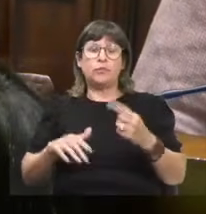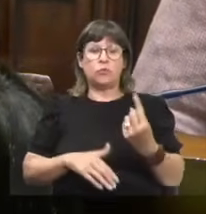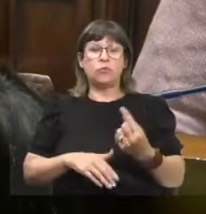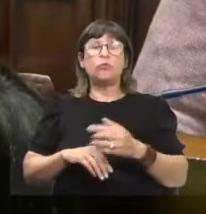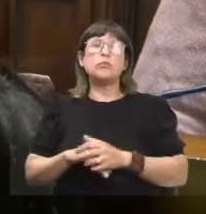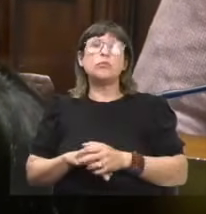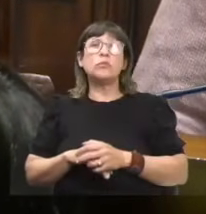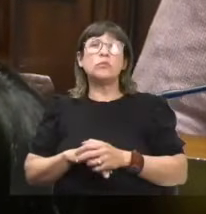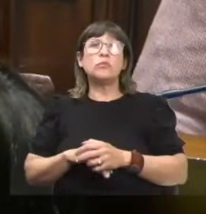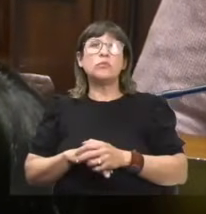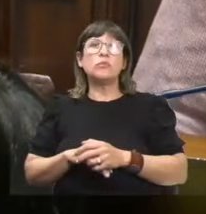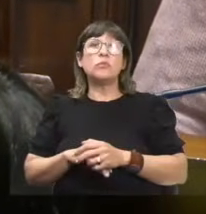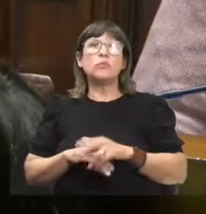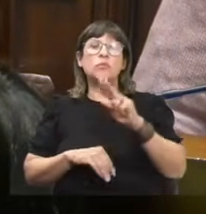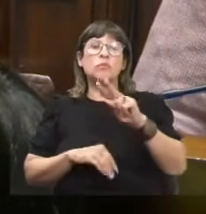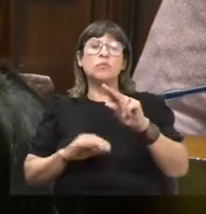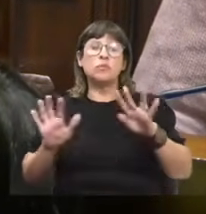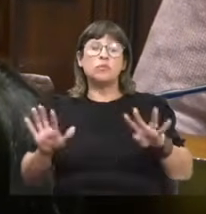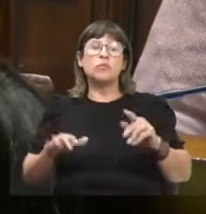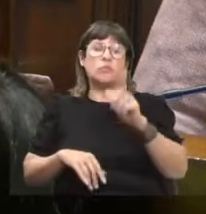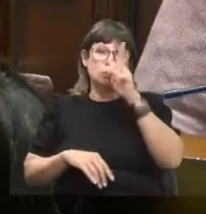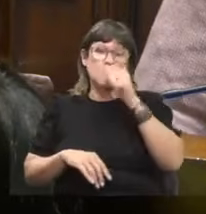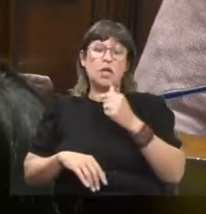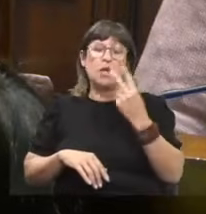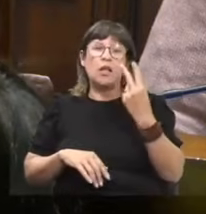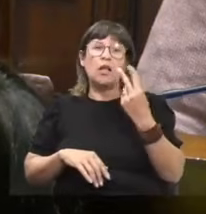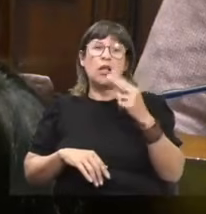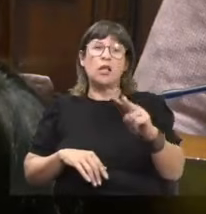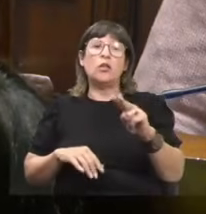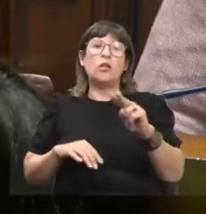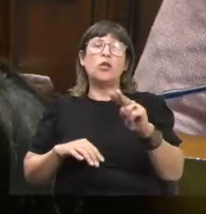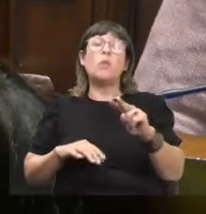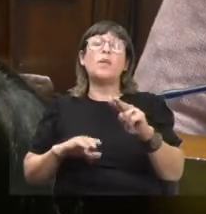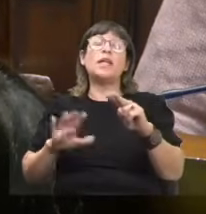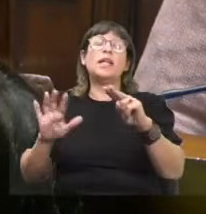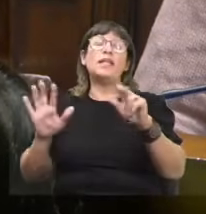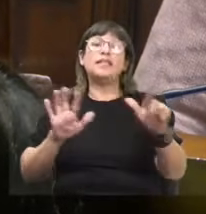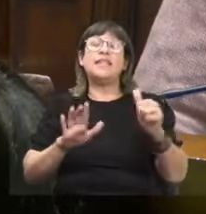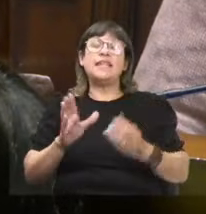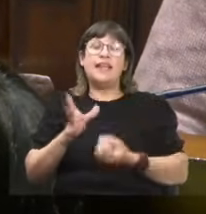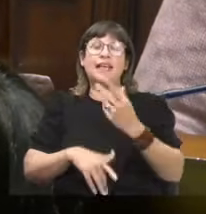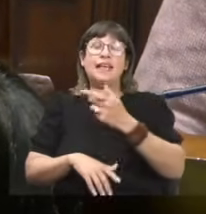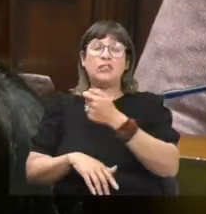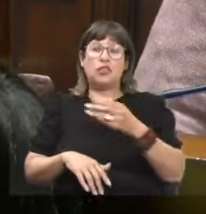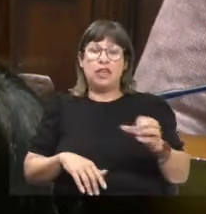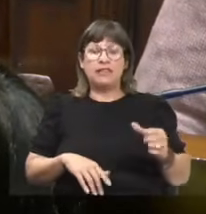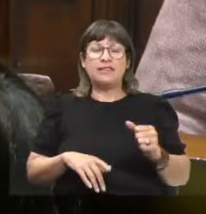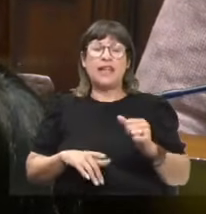18.161 del 29 de julio del 2007 de creación de ACE. La Ley